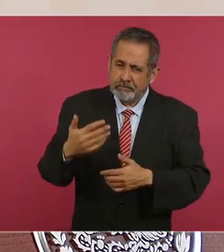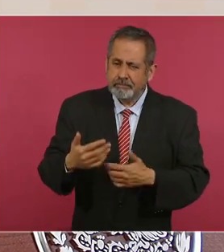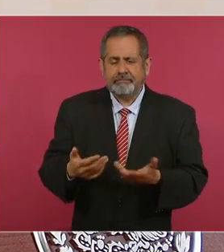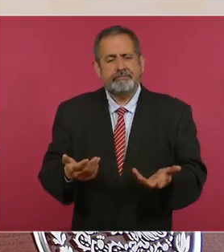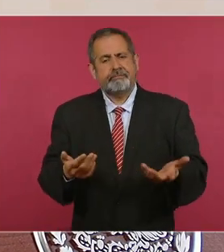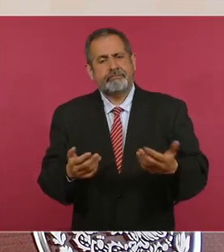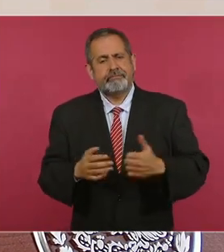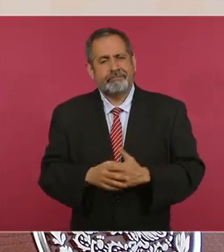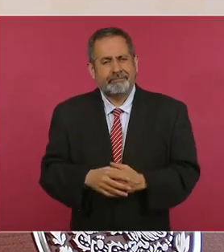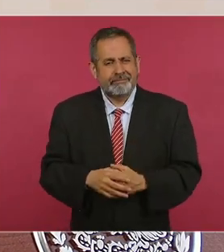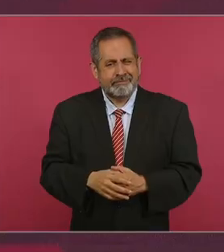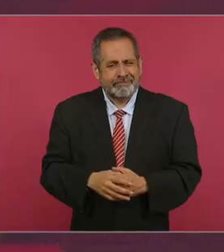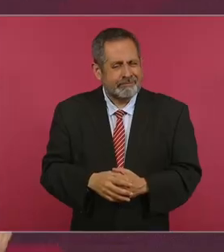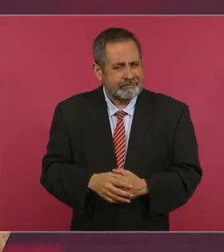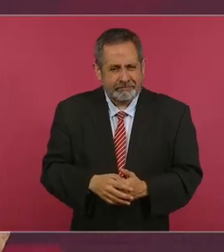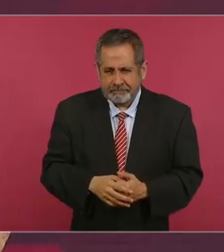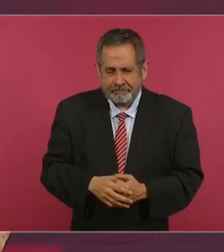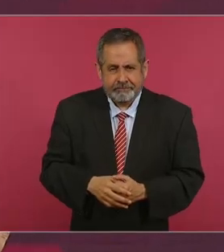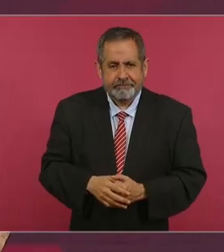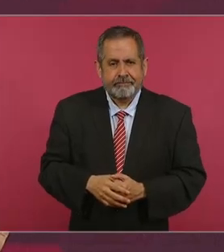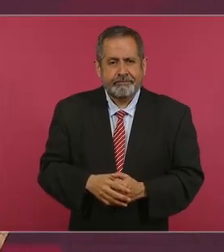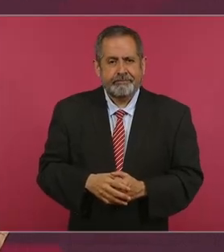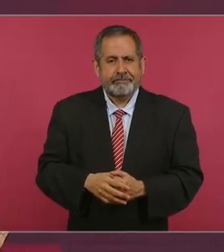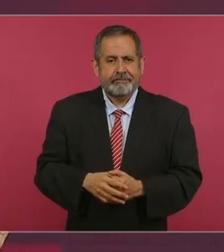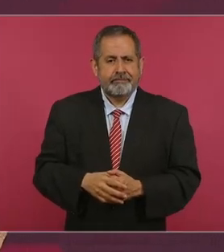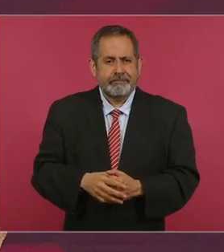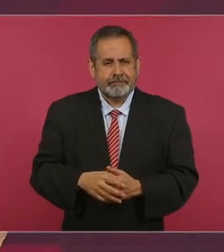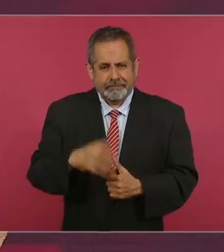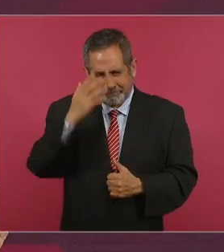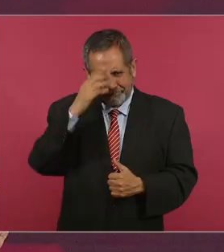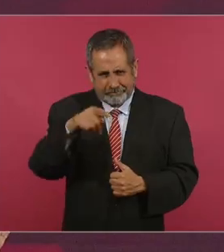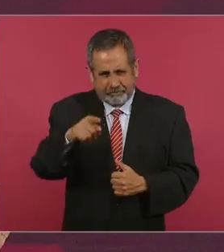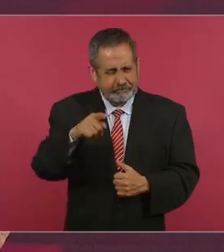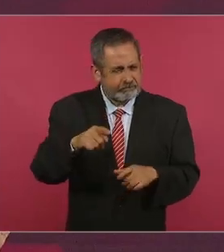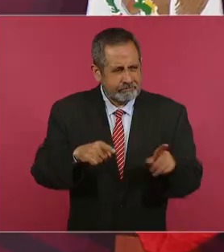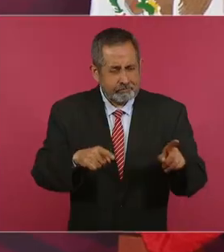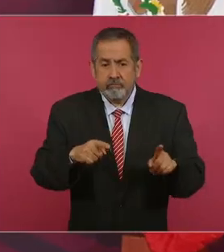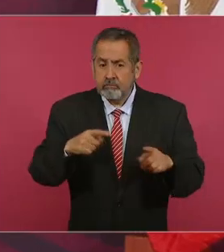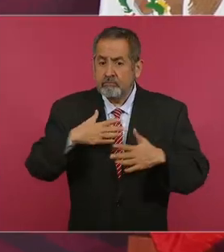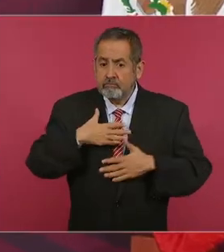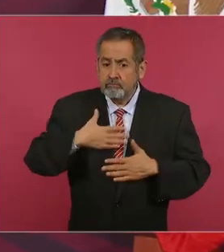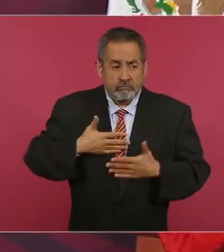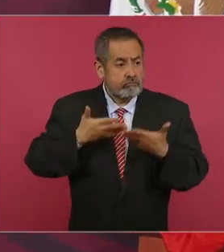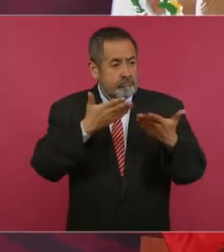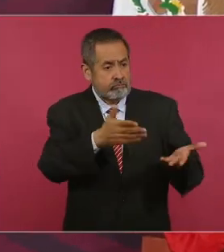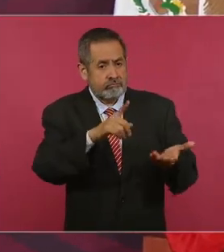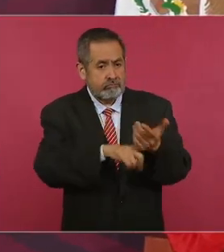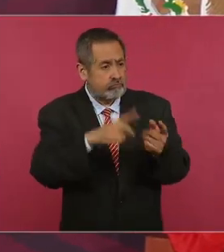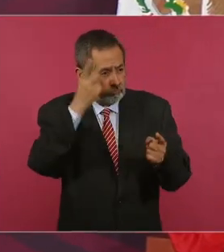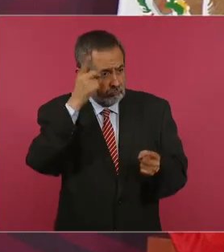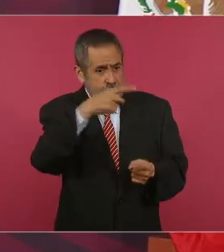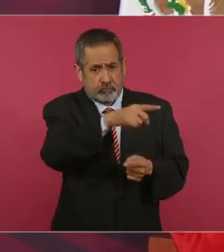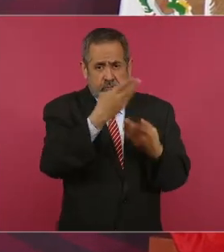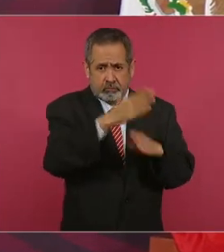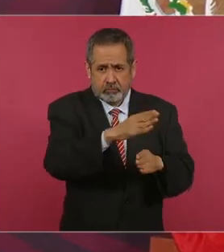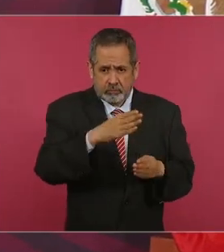¿Y saben ustedes que les ofrecí a los dueños de los